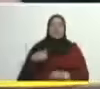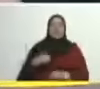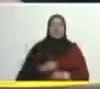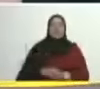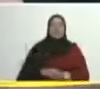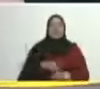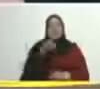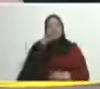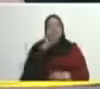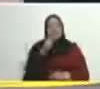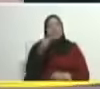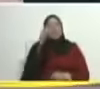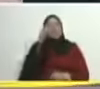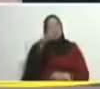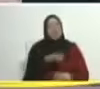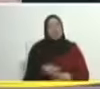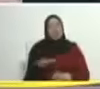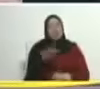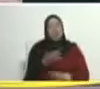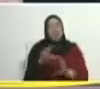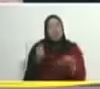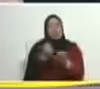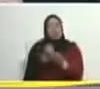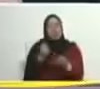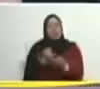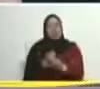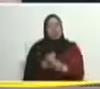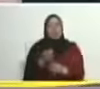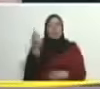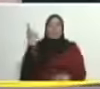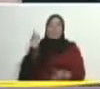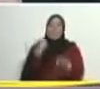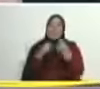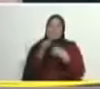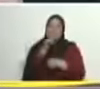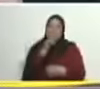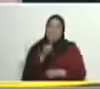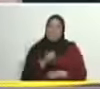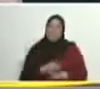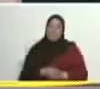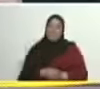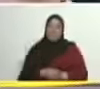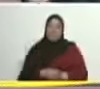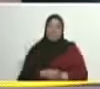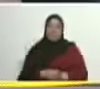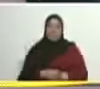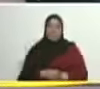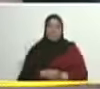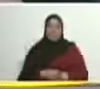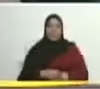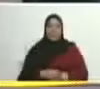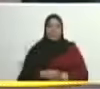la unidad de los pueblos latinoamericanos y caribeños, bueno, para la paz.